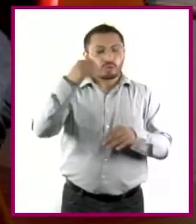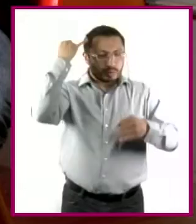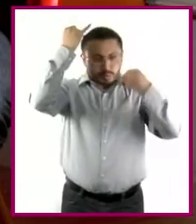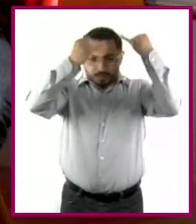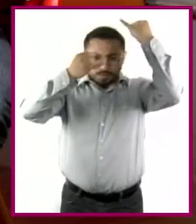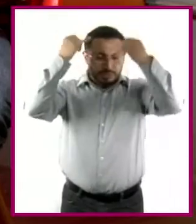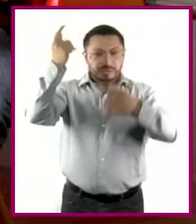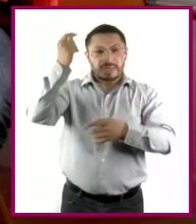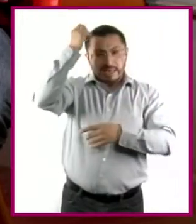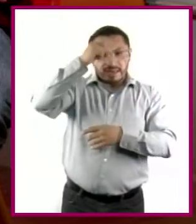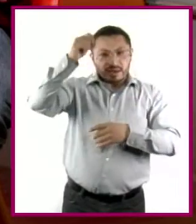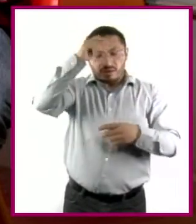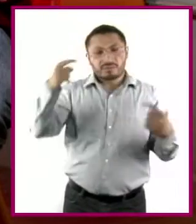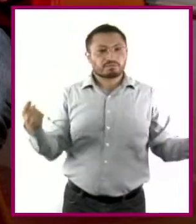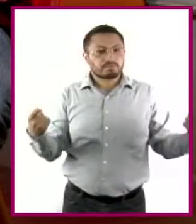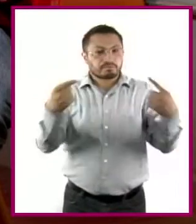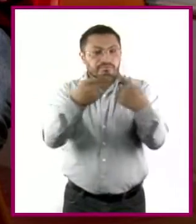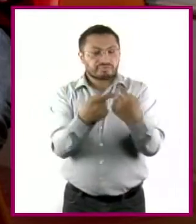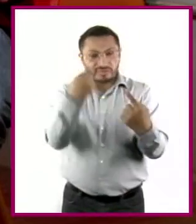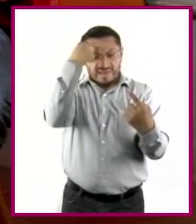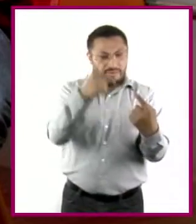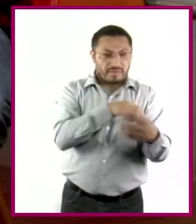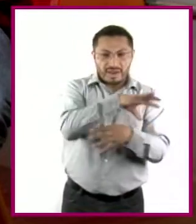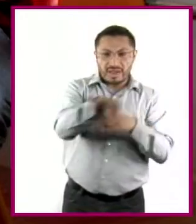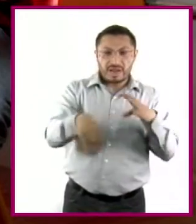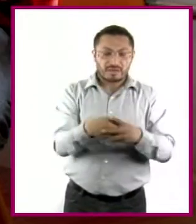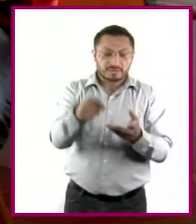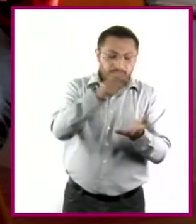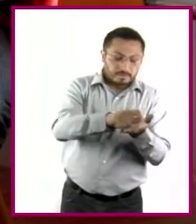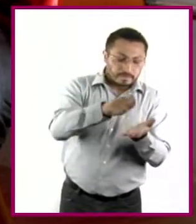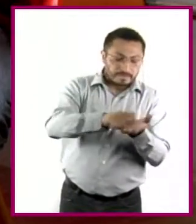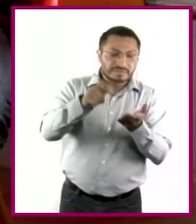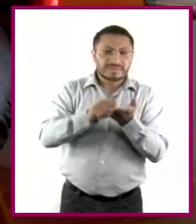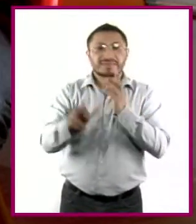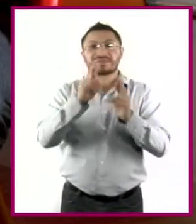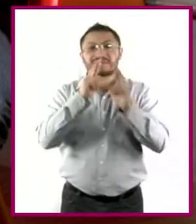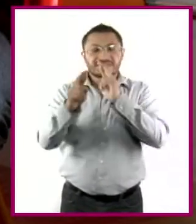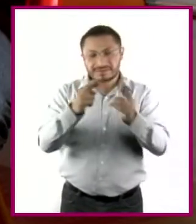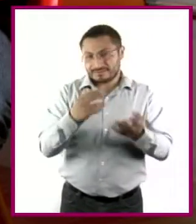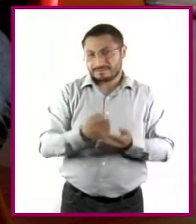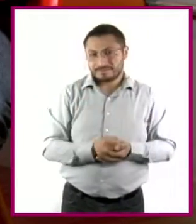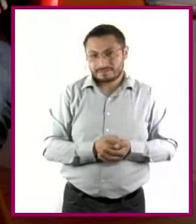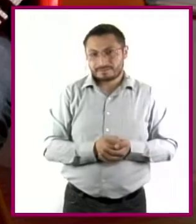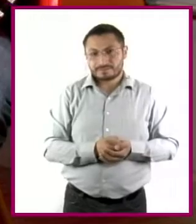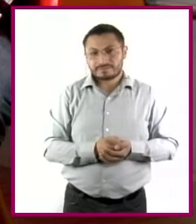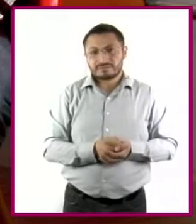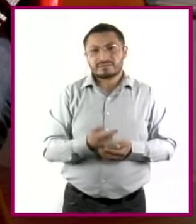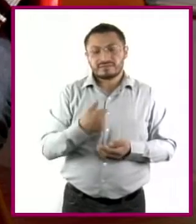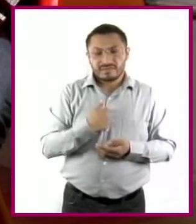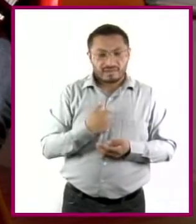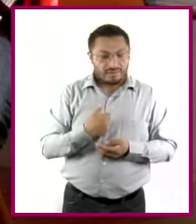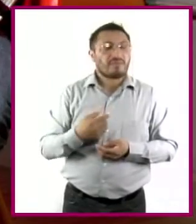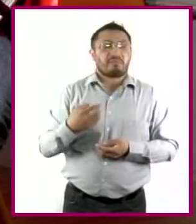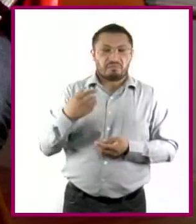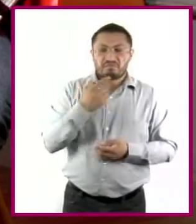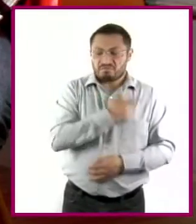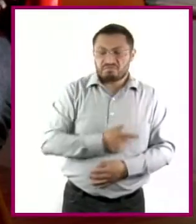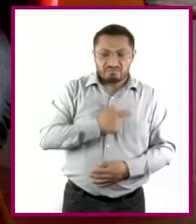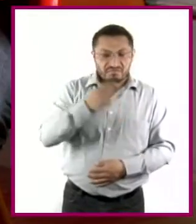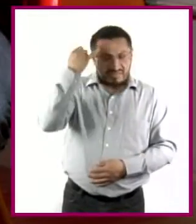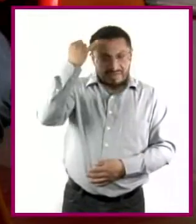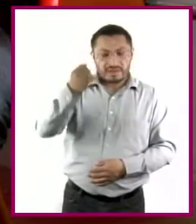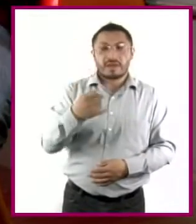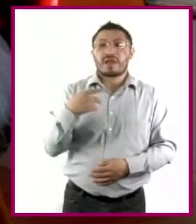teorías contrarias, para que estén incluidas y respondidas. ¿Quedé? Hermano, los